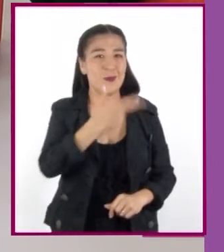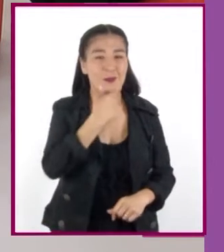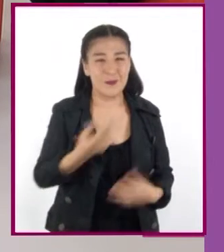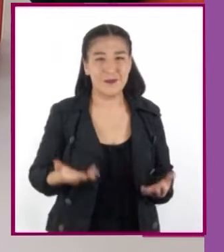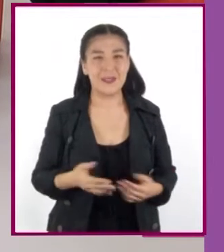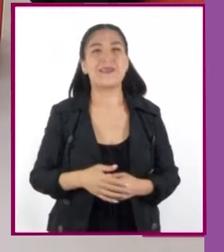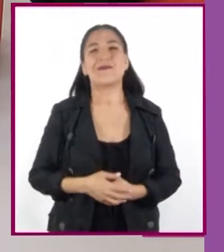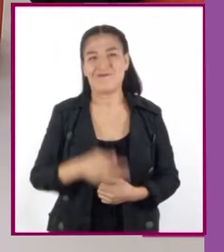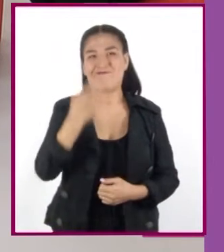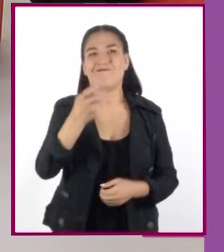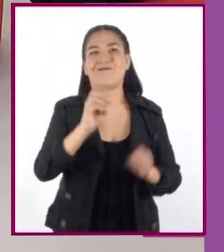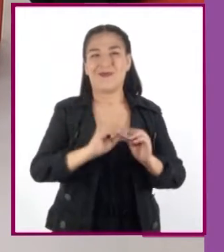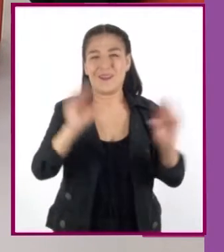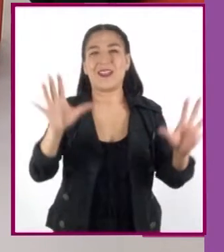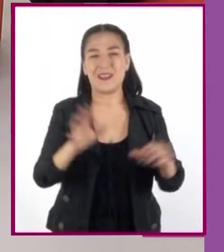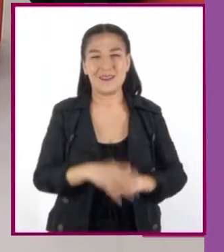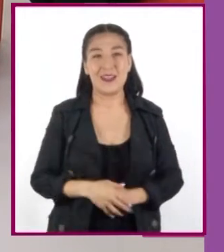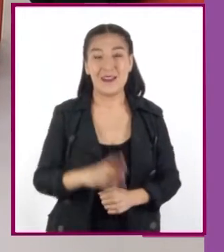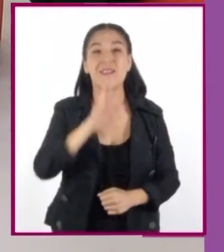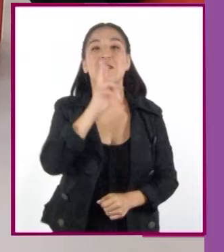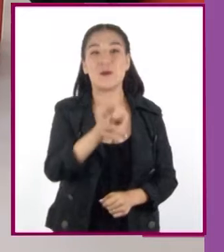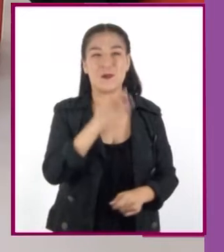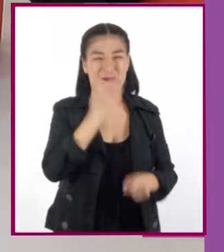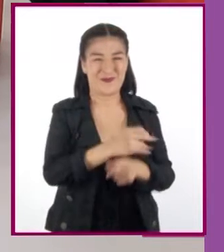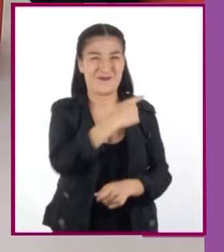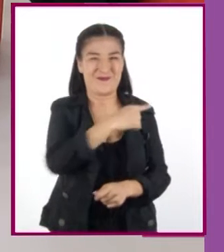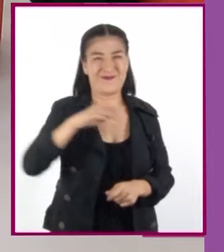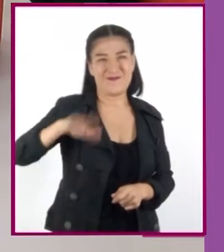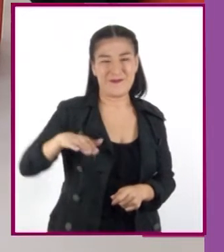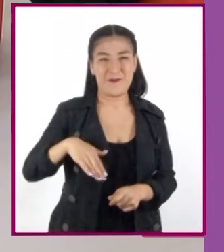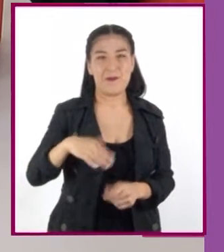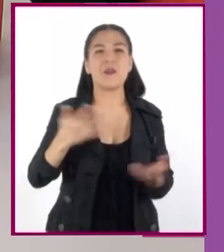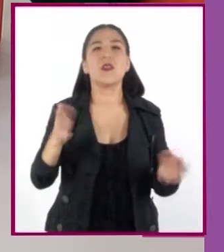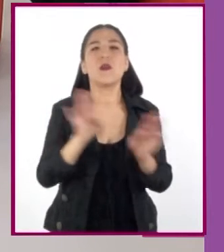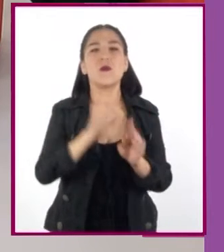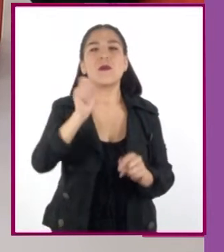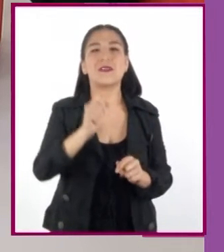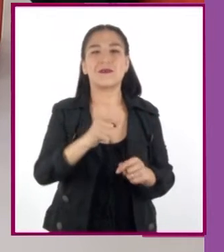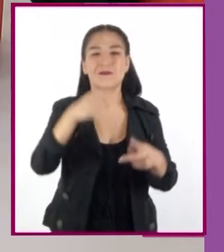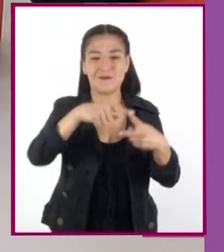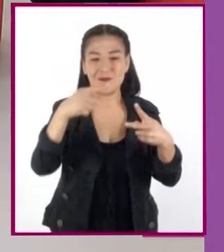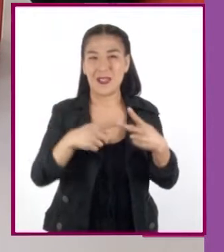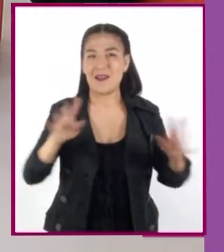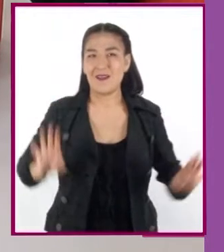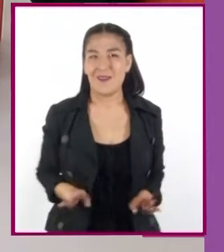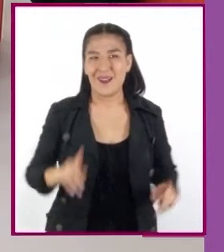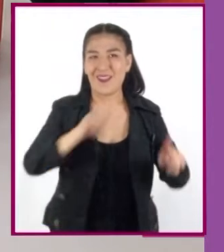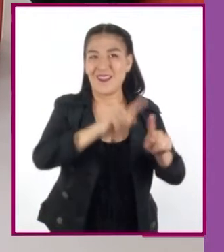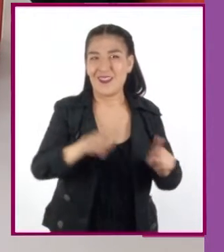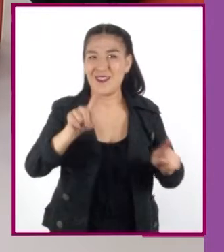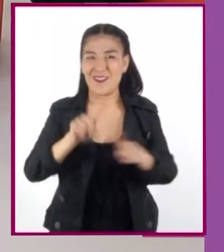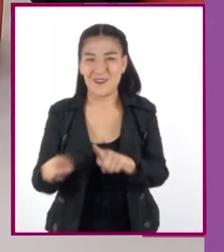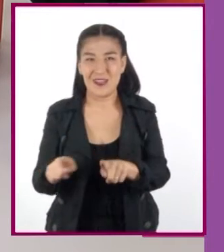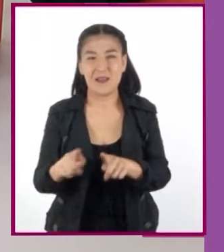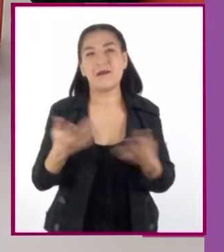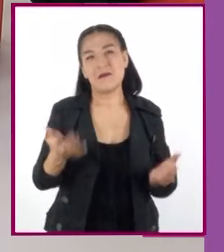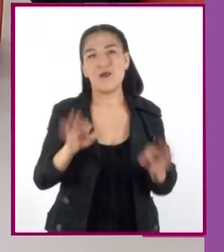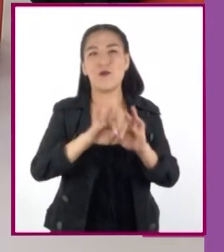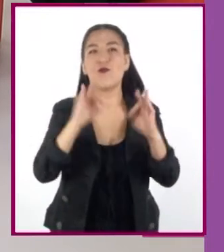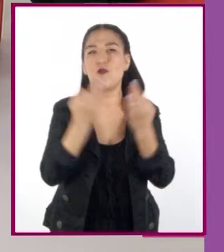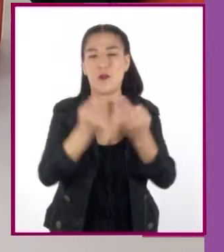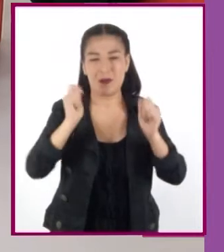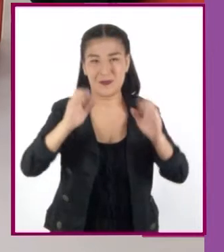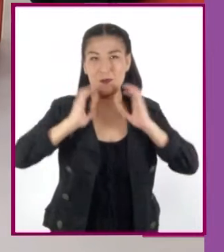Claro, las respuestas que nos dieron tienden a nombrar características diferentes, ya sea en formas de